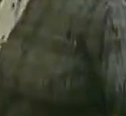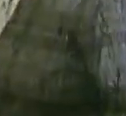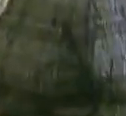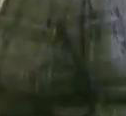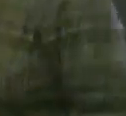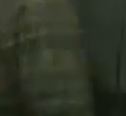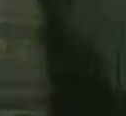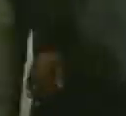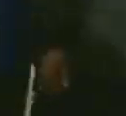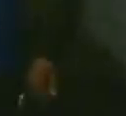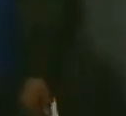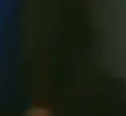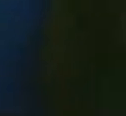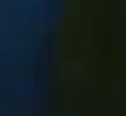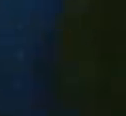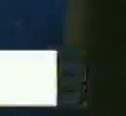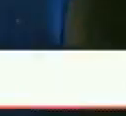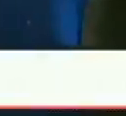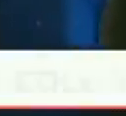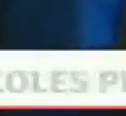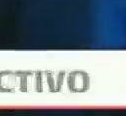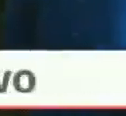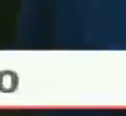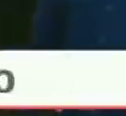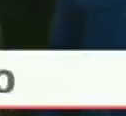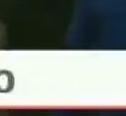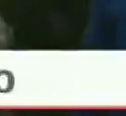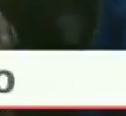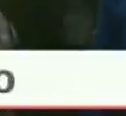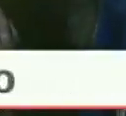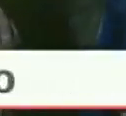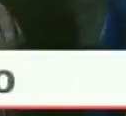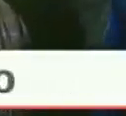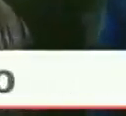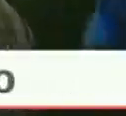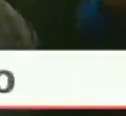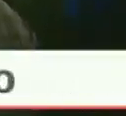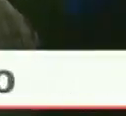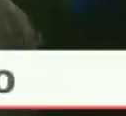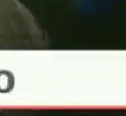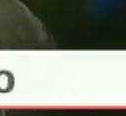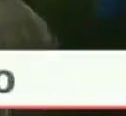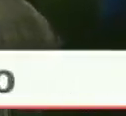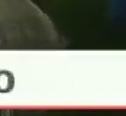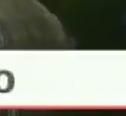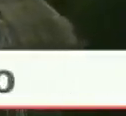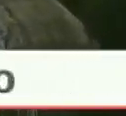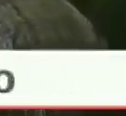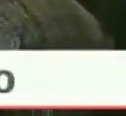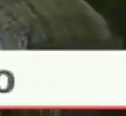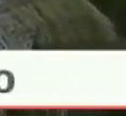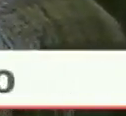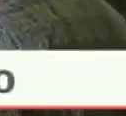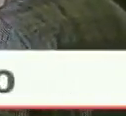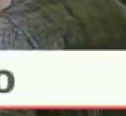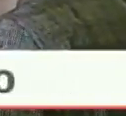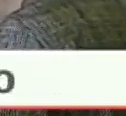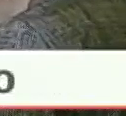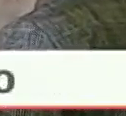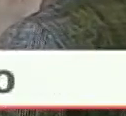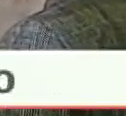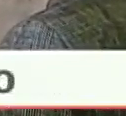presidente constitucional de la República Bolivariana de Venezuela, Nicolás Maduro Moros, realiza esta visita,